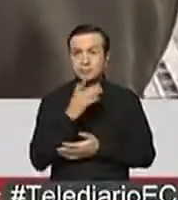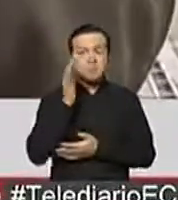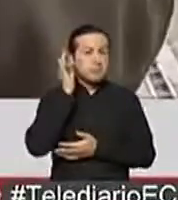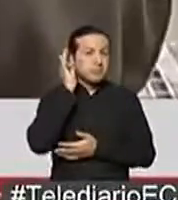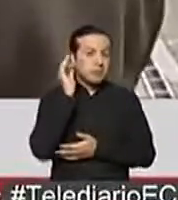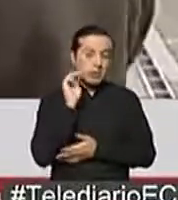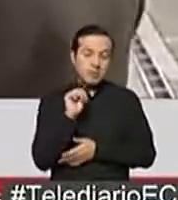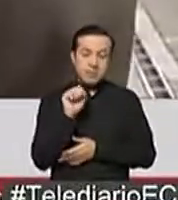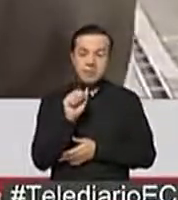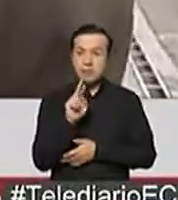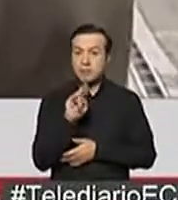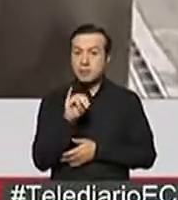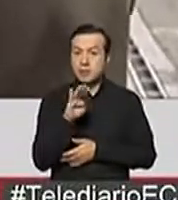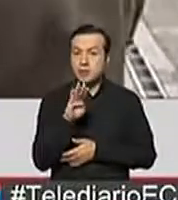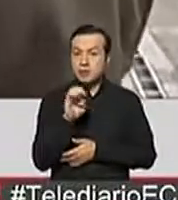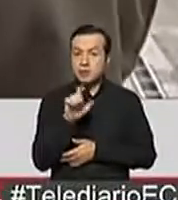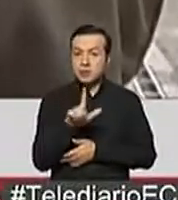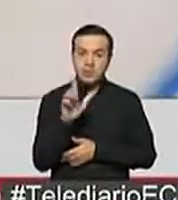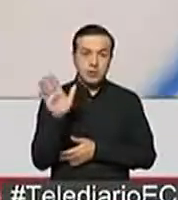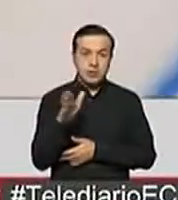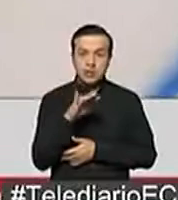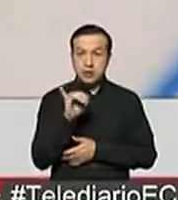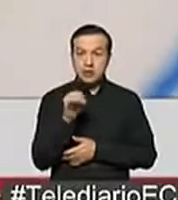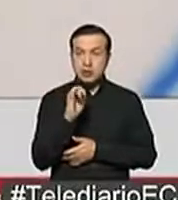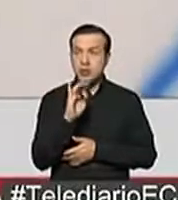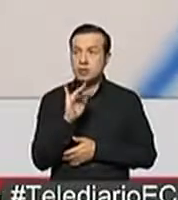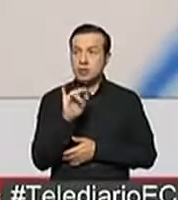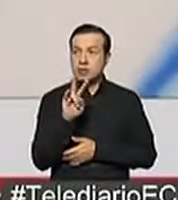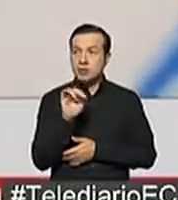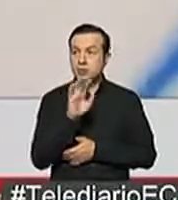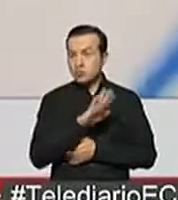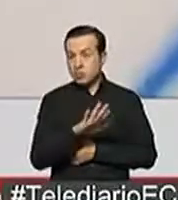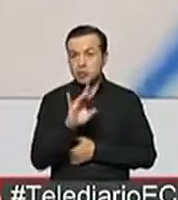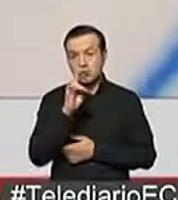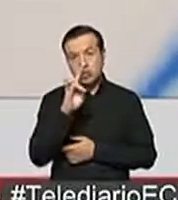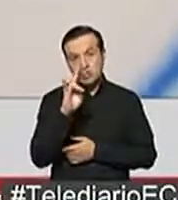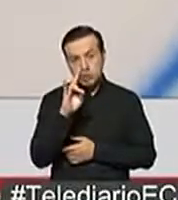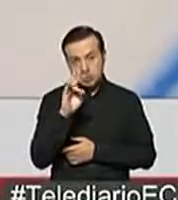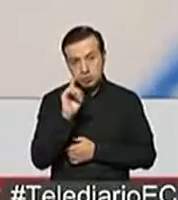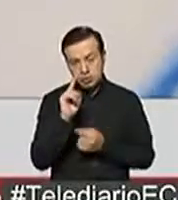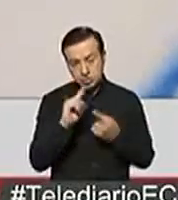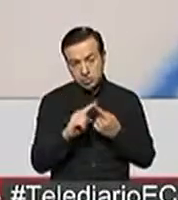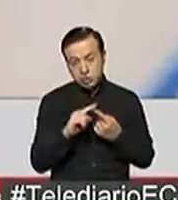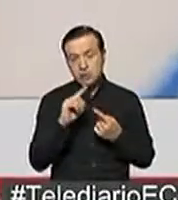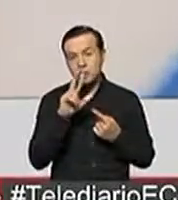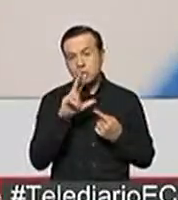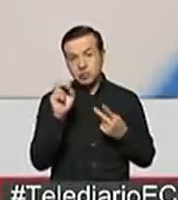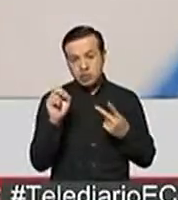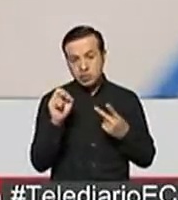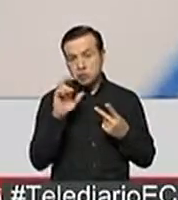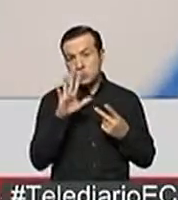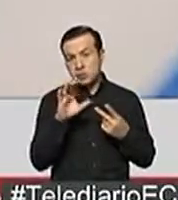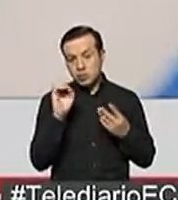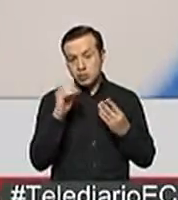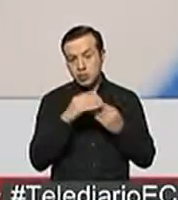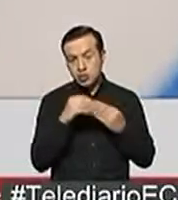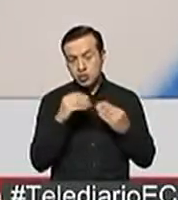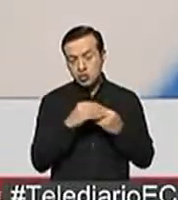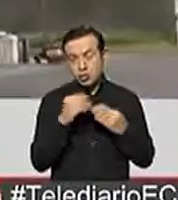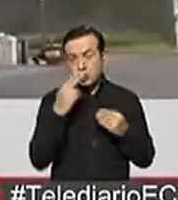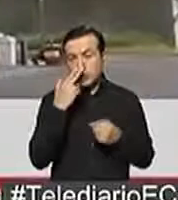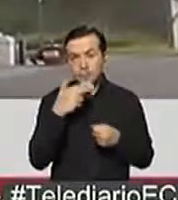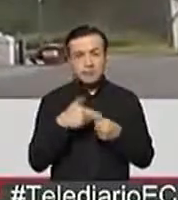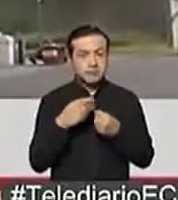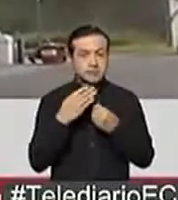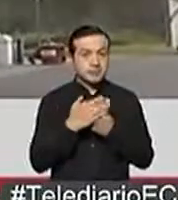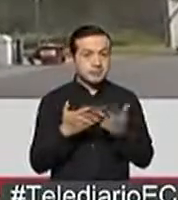Játiva, representante de este grupo de PPLs. Ellos están por 17, por 30, 50 dólares de combustible.